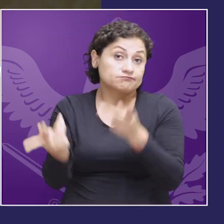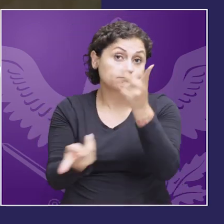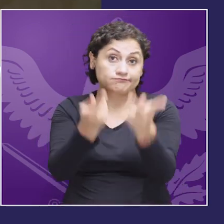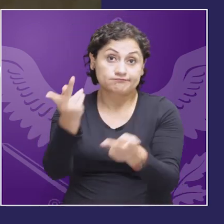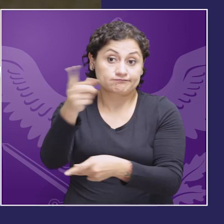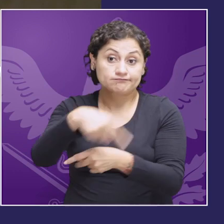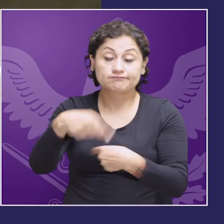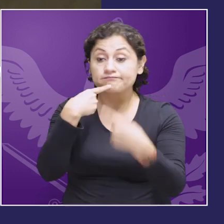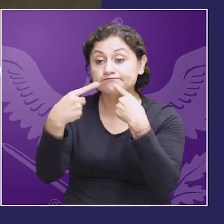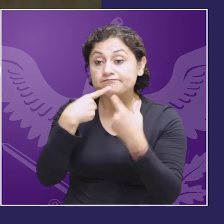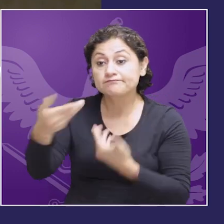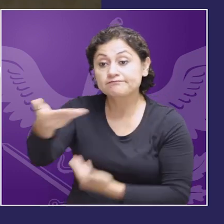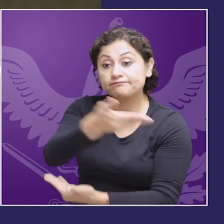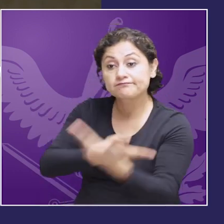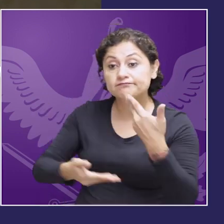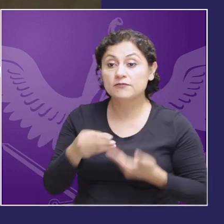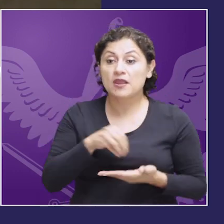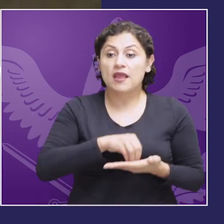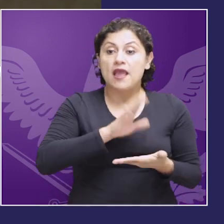más práctico.